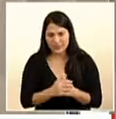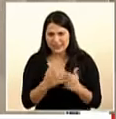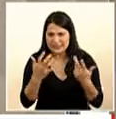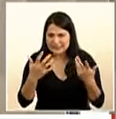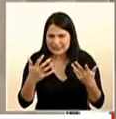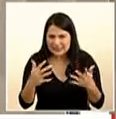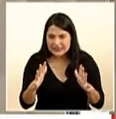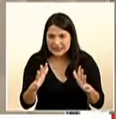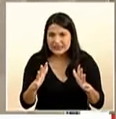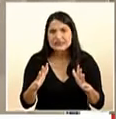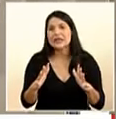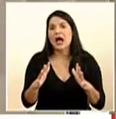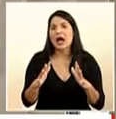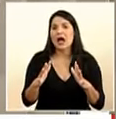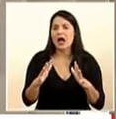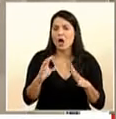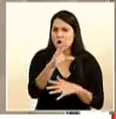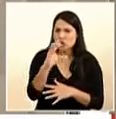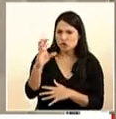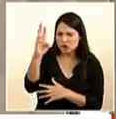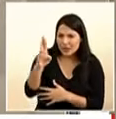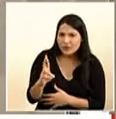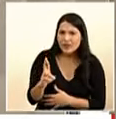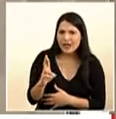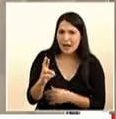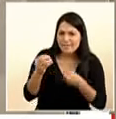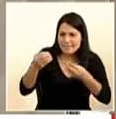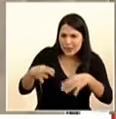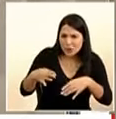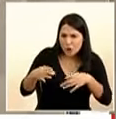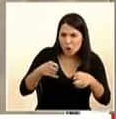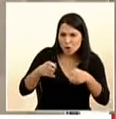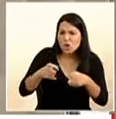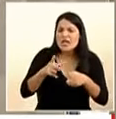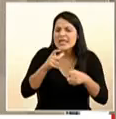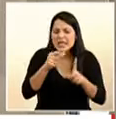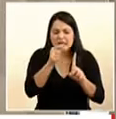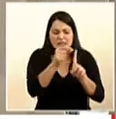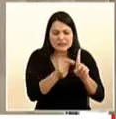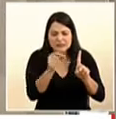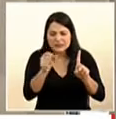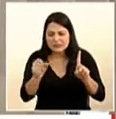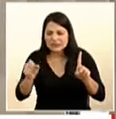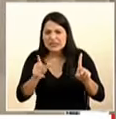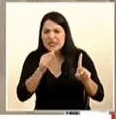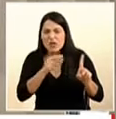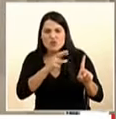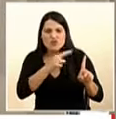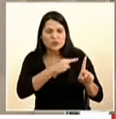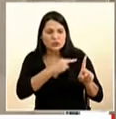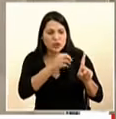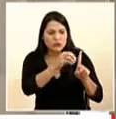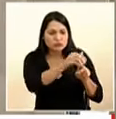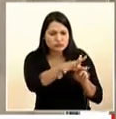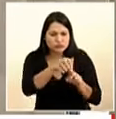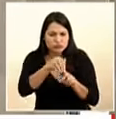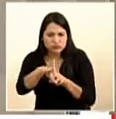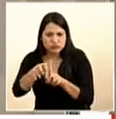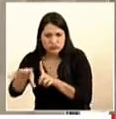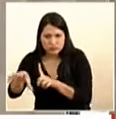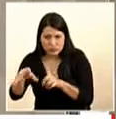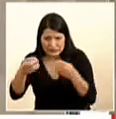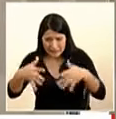transmisión comunitaria en costa rica se sabe el nexo epidemiológico de todos los casos y en una eventualidad se hubiese contagio